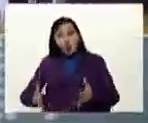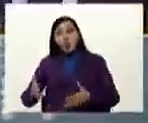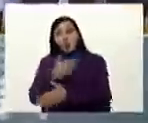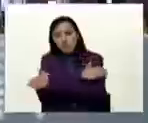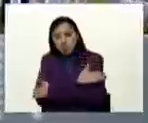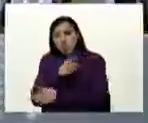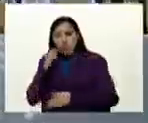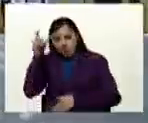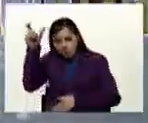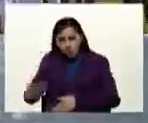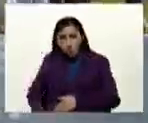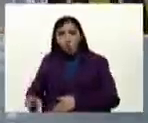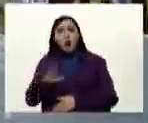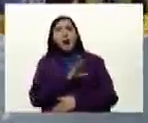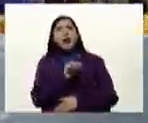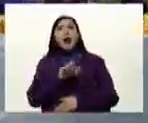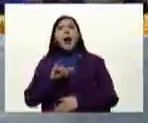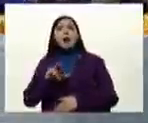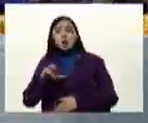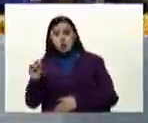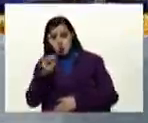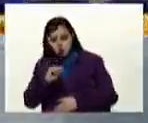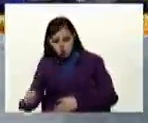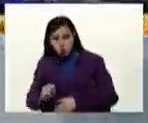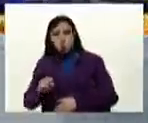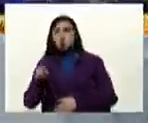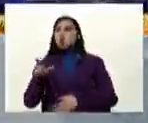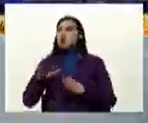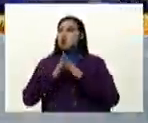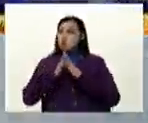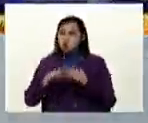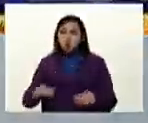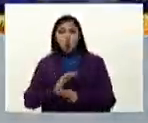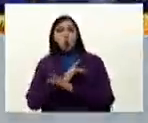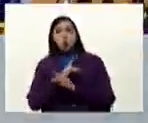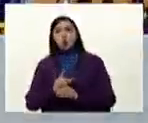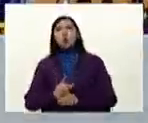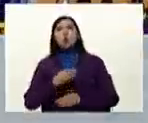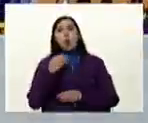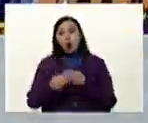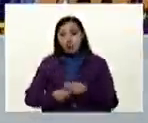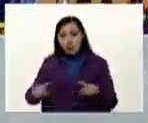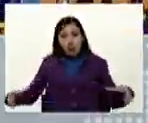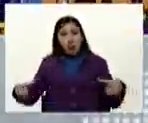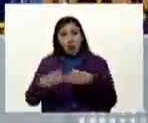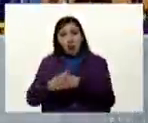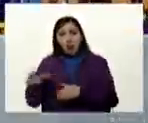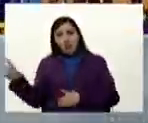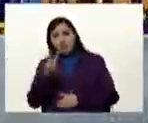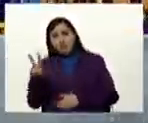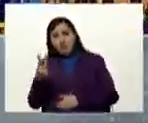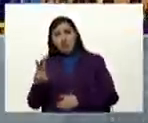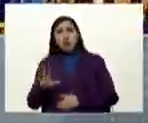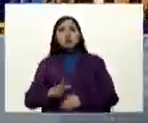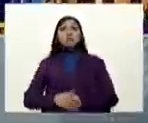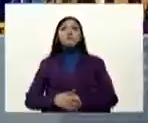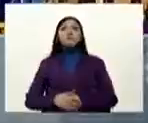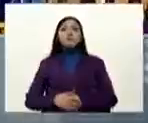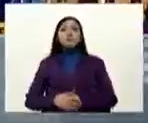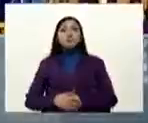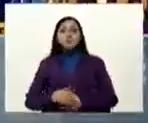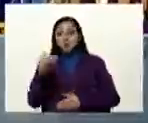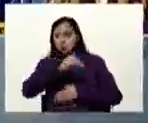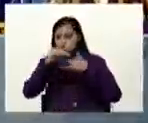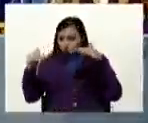felicitaciones a Carlos García, a todos los jugadores del equipo de la Selección Nacional